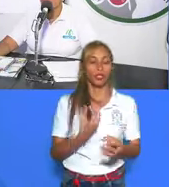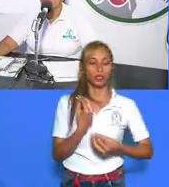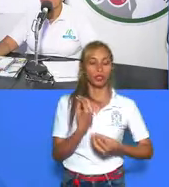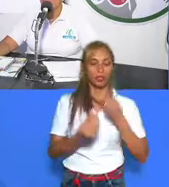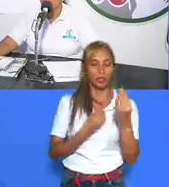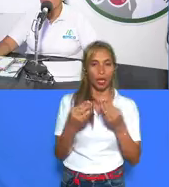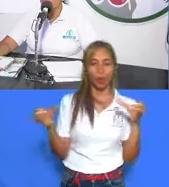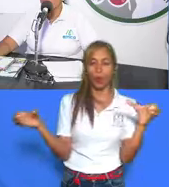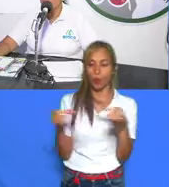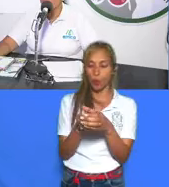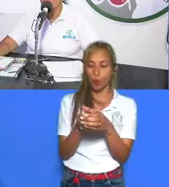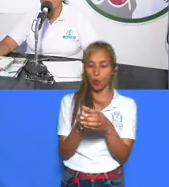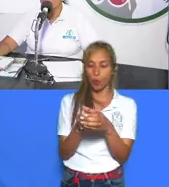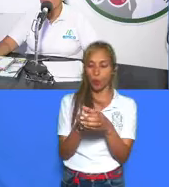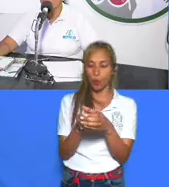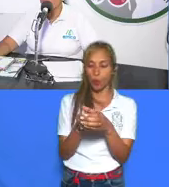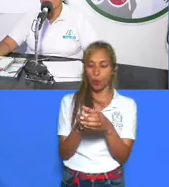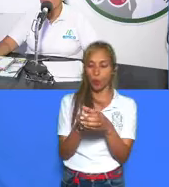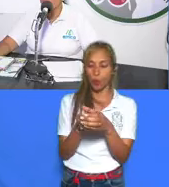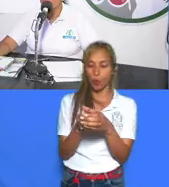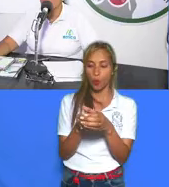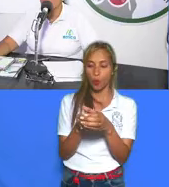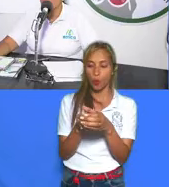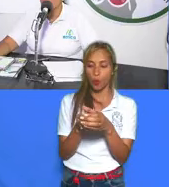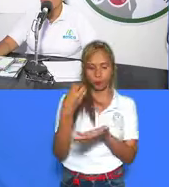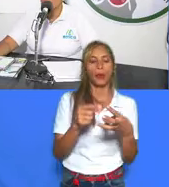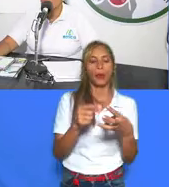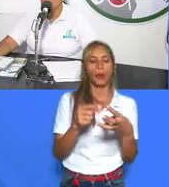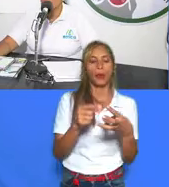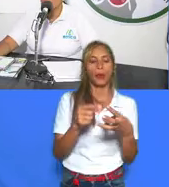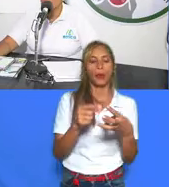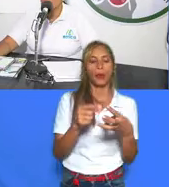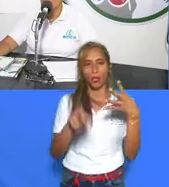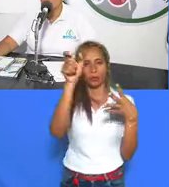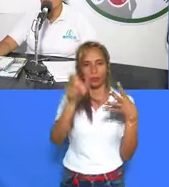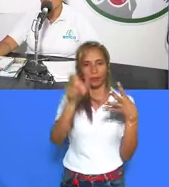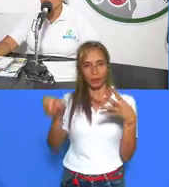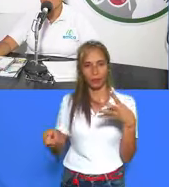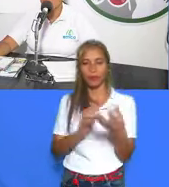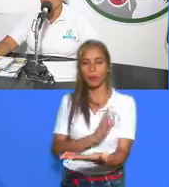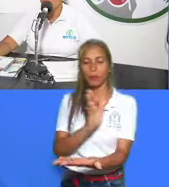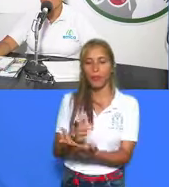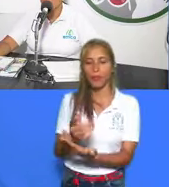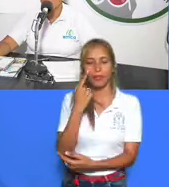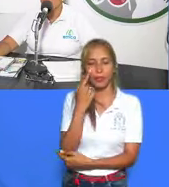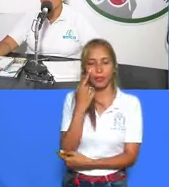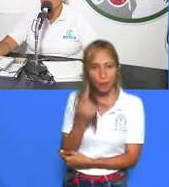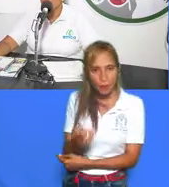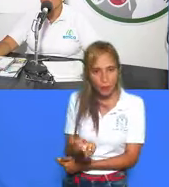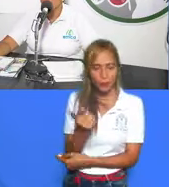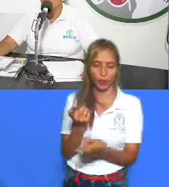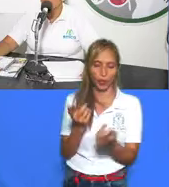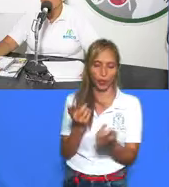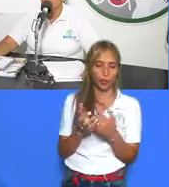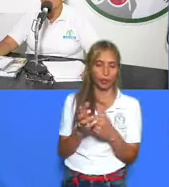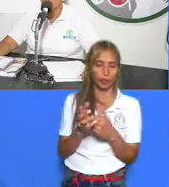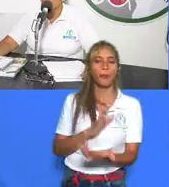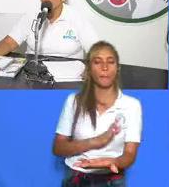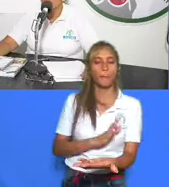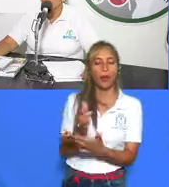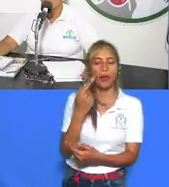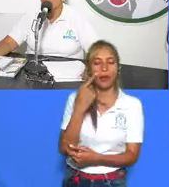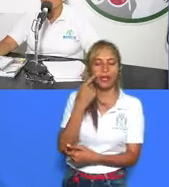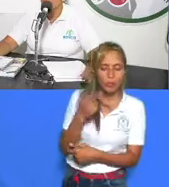con 4 fontaneros del área de cartera, se realizan unas revisiones de manera regular a los predios.